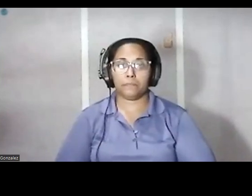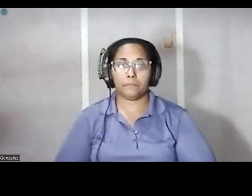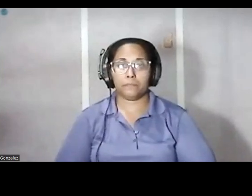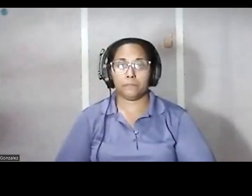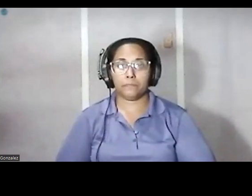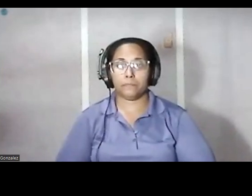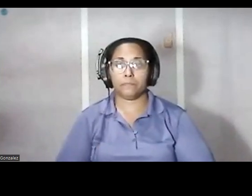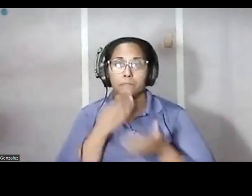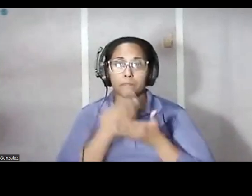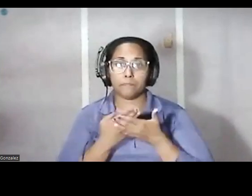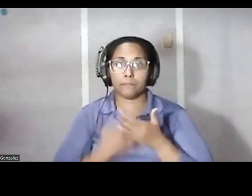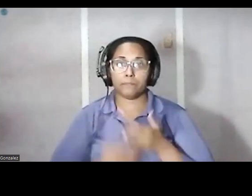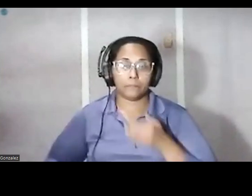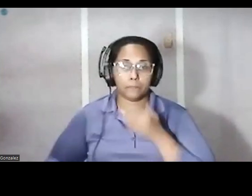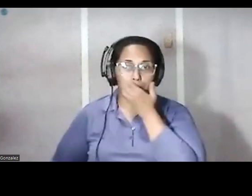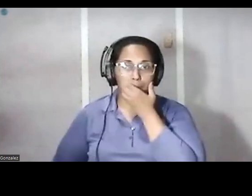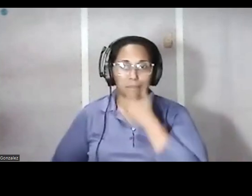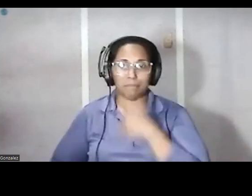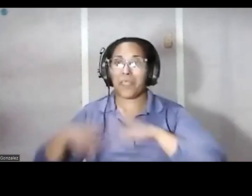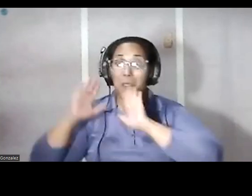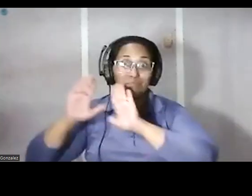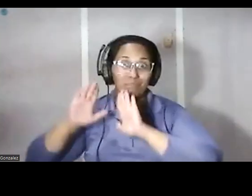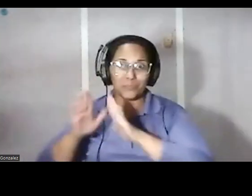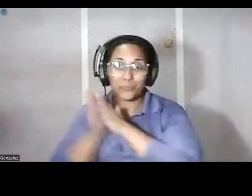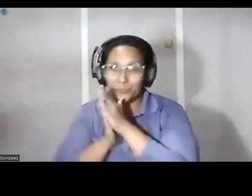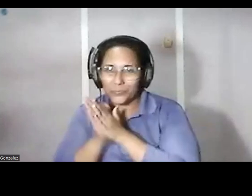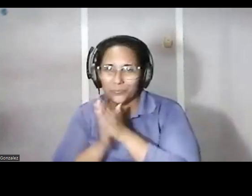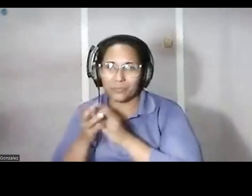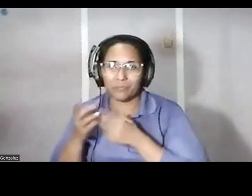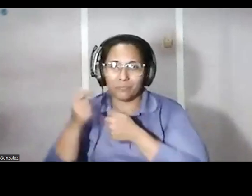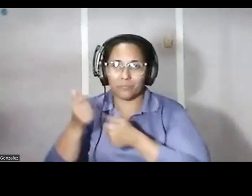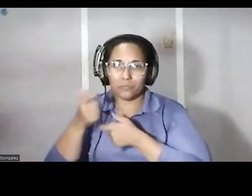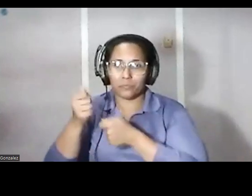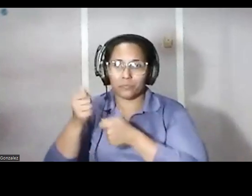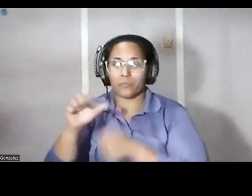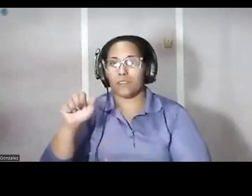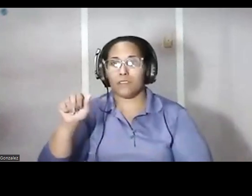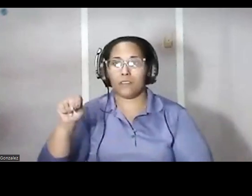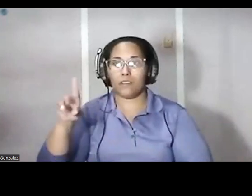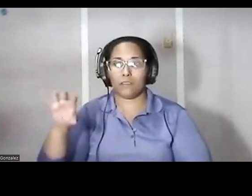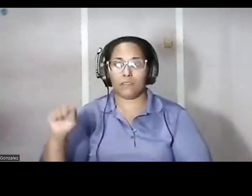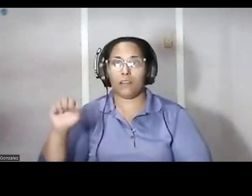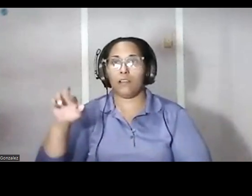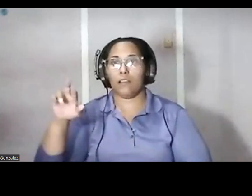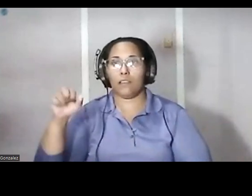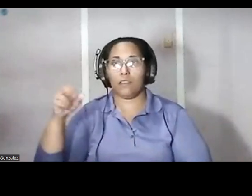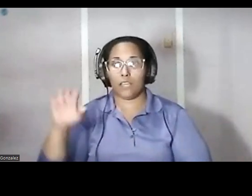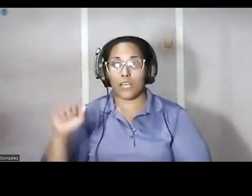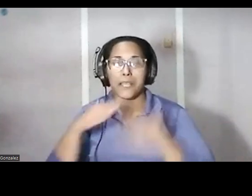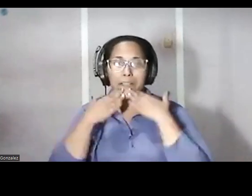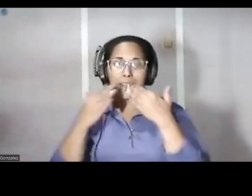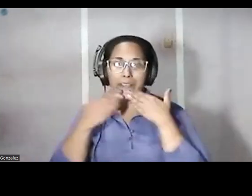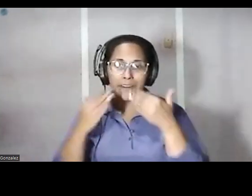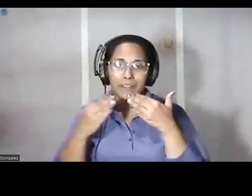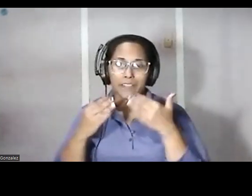Bien. Excelente e interesante de parte de la doctora Sandra Enríquez y gracias de parte de